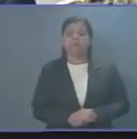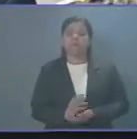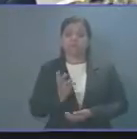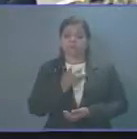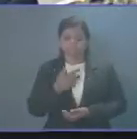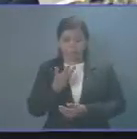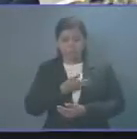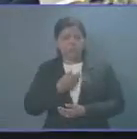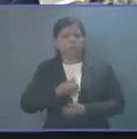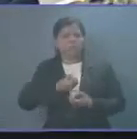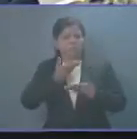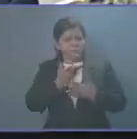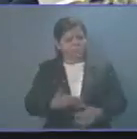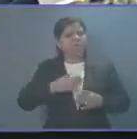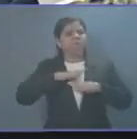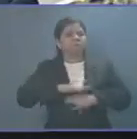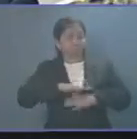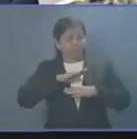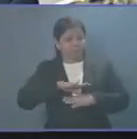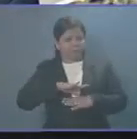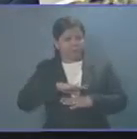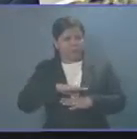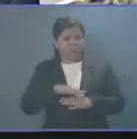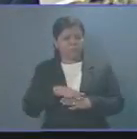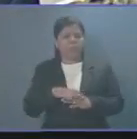nuestra satisfacción porque